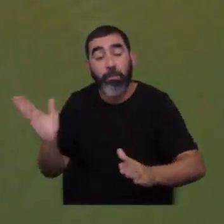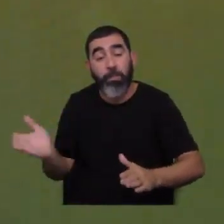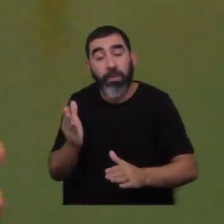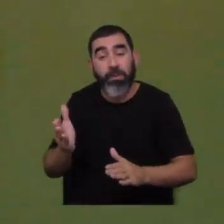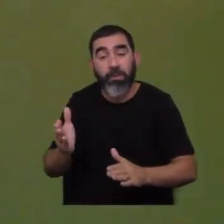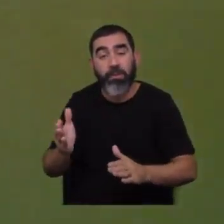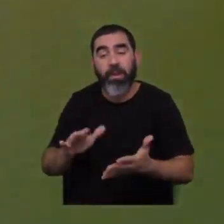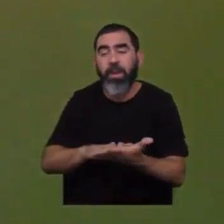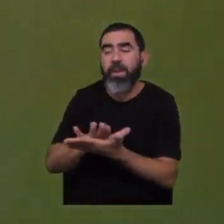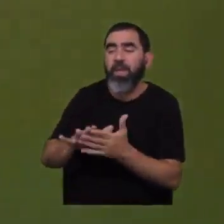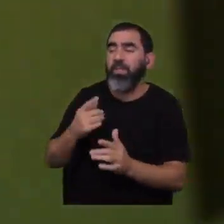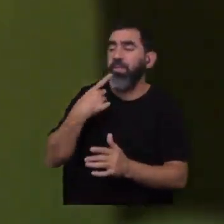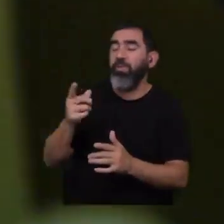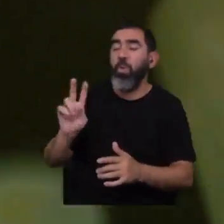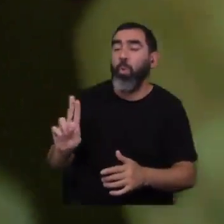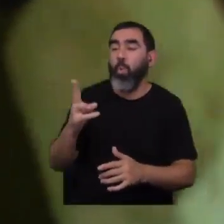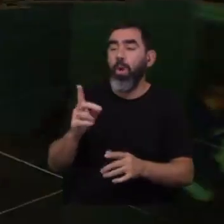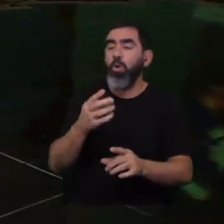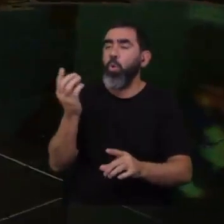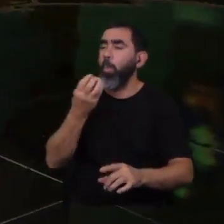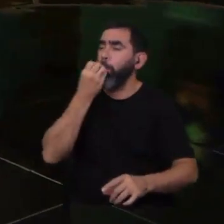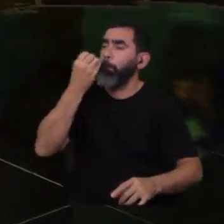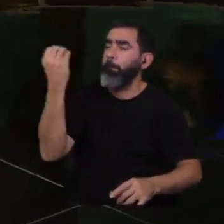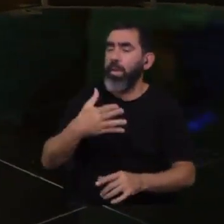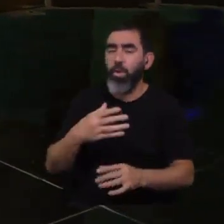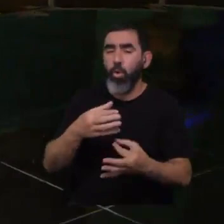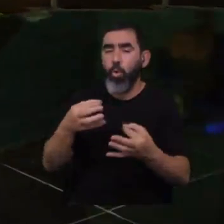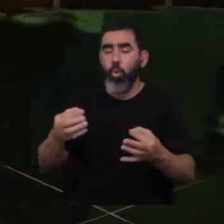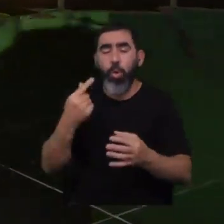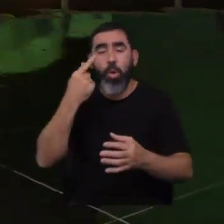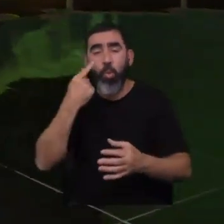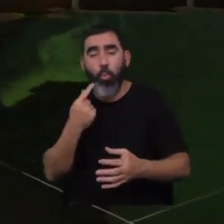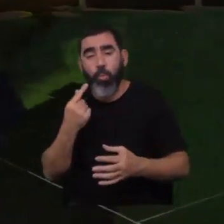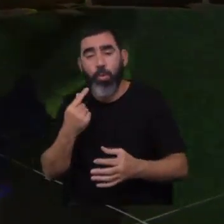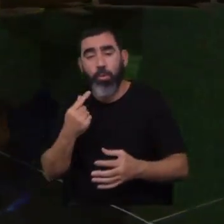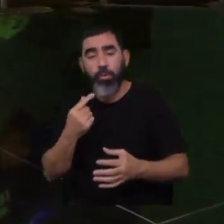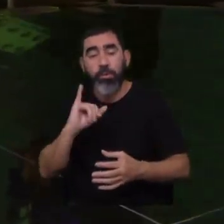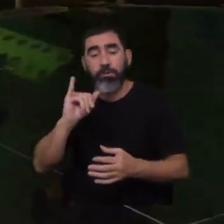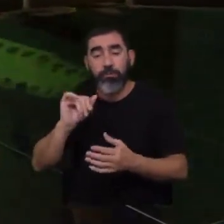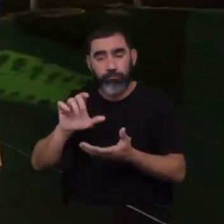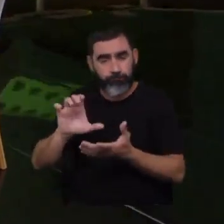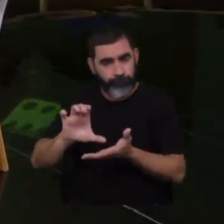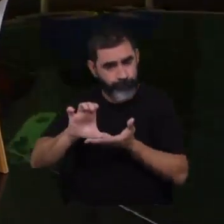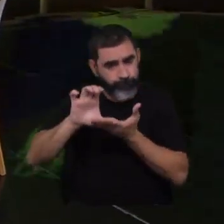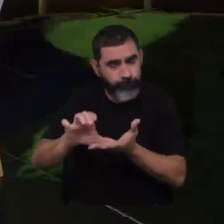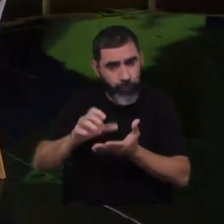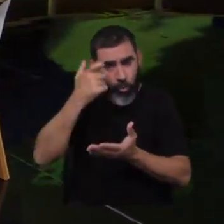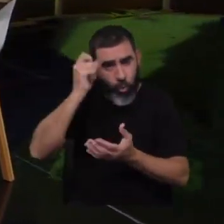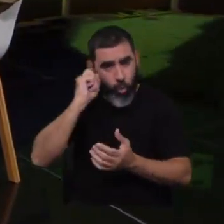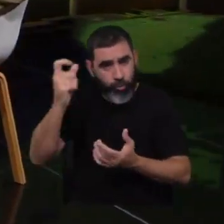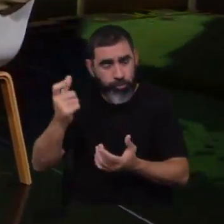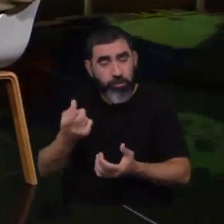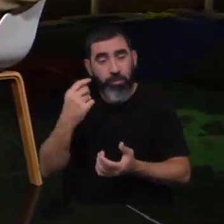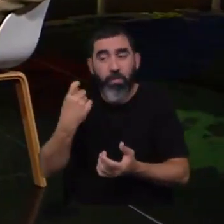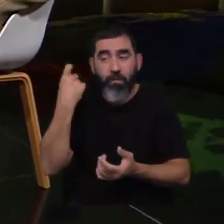va a decir que Uruguay no mejoraría en un montón de indicadores y en la realidad cotidiana si no aplicara más conocimiento. Pero después